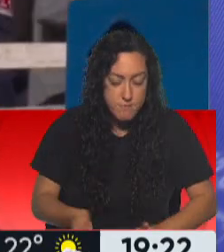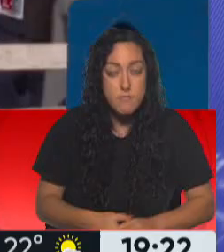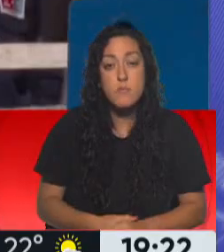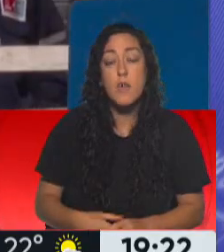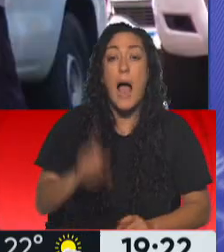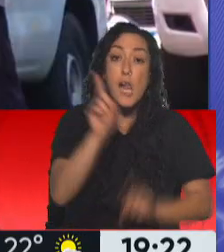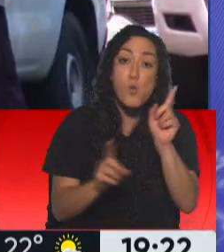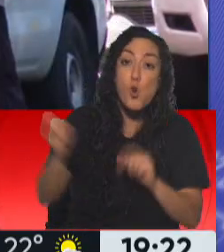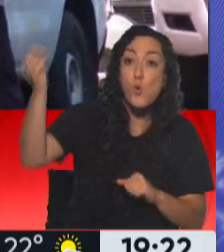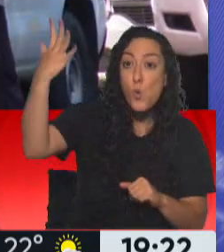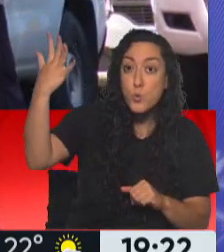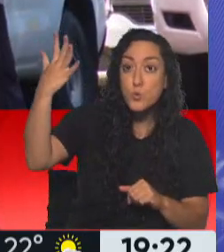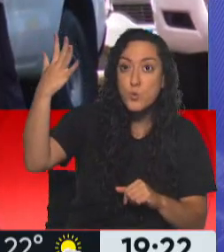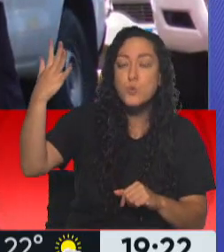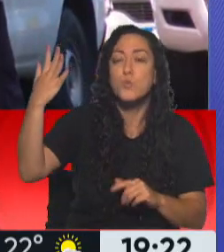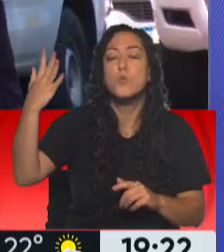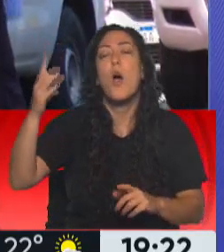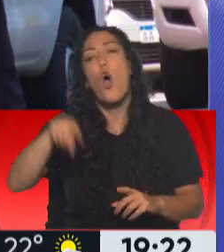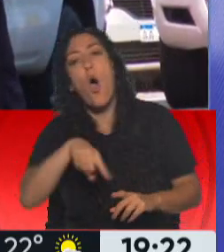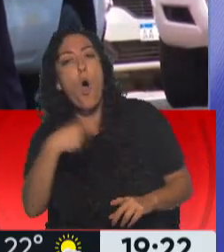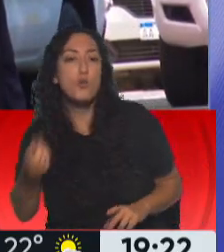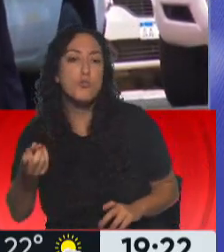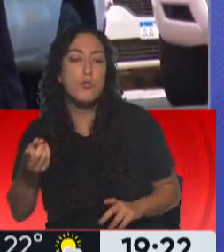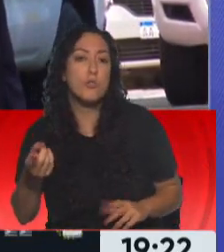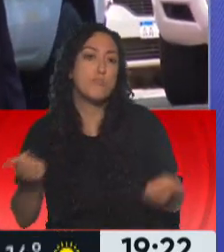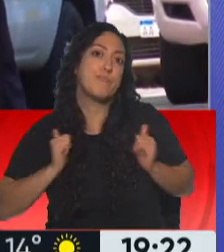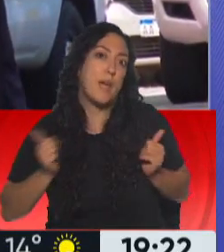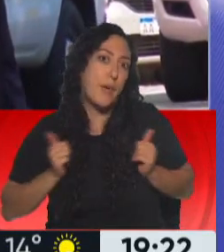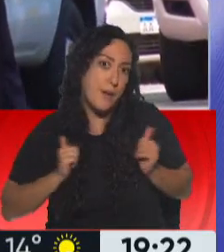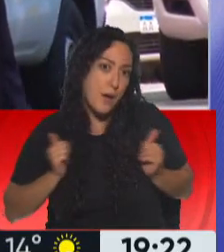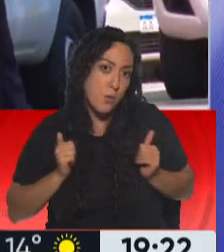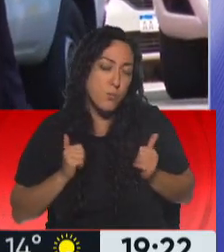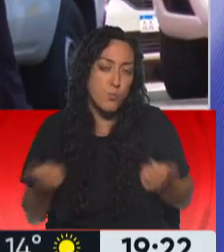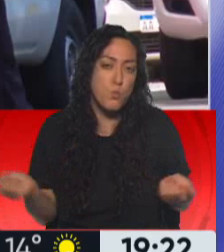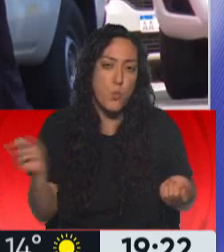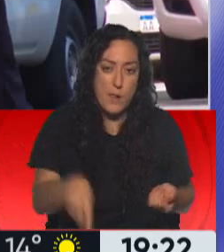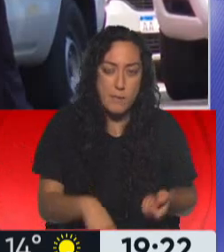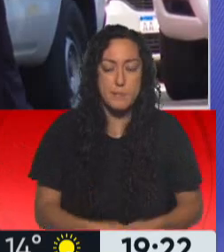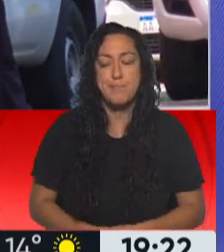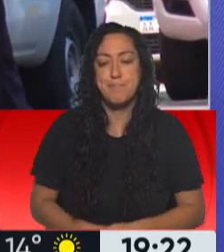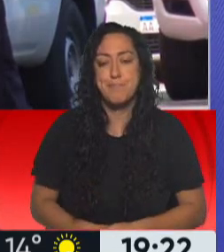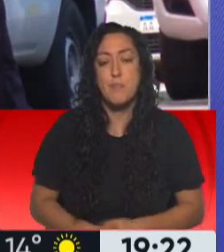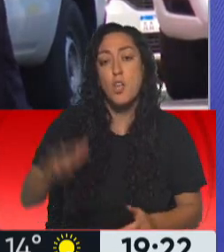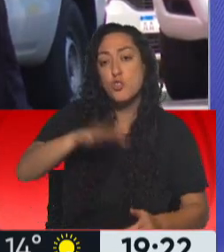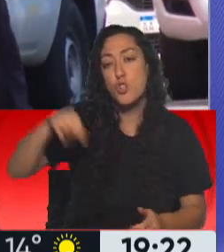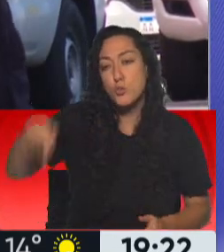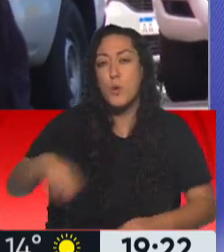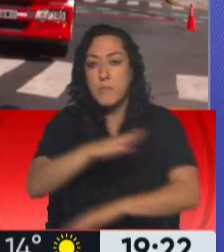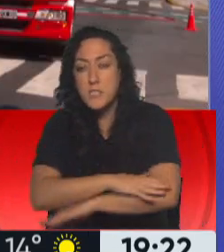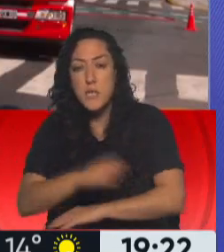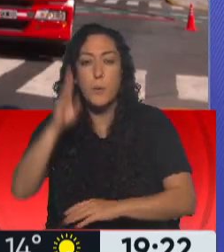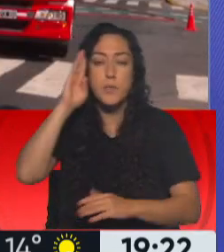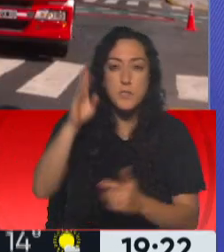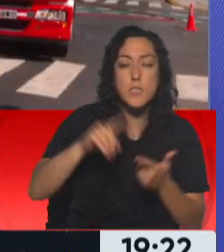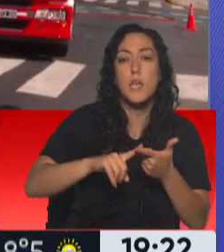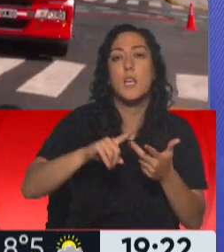luz volvió. En otros están esperando que se restablezca el servicio. Y decíamos también, zona sur, Avellaneda, Verazategui,